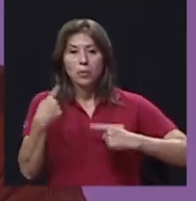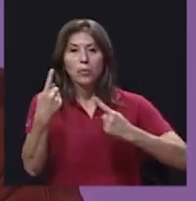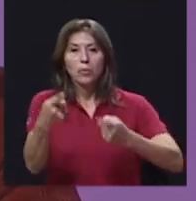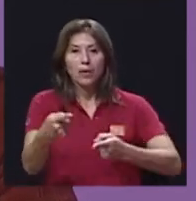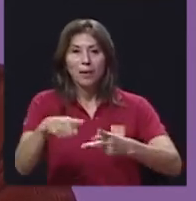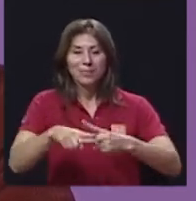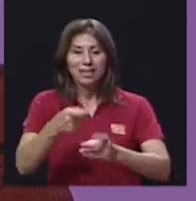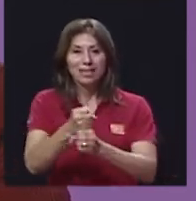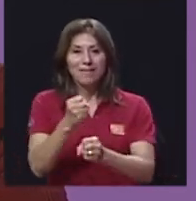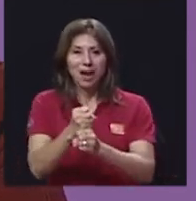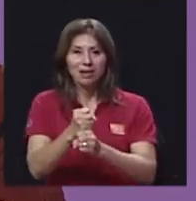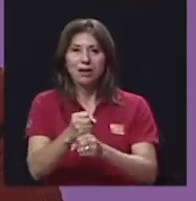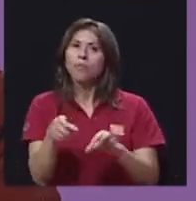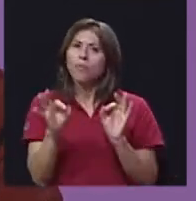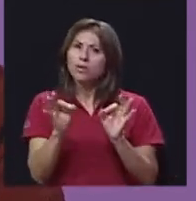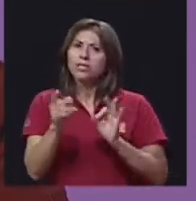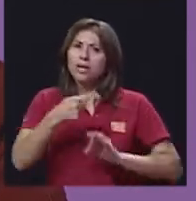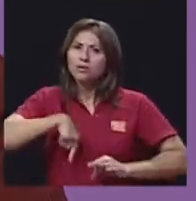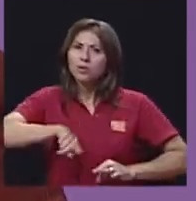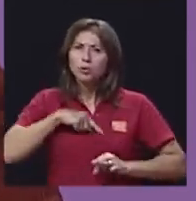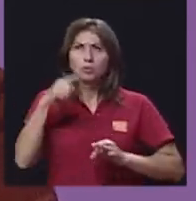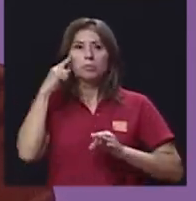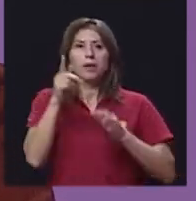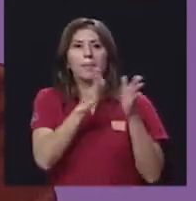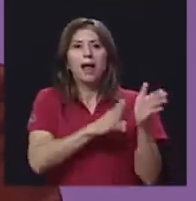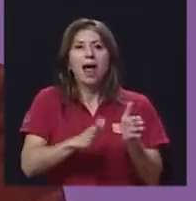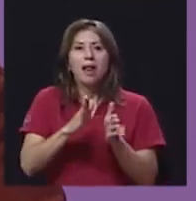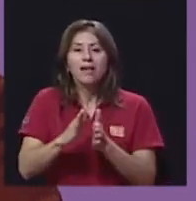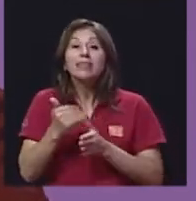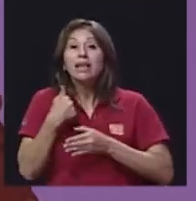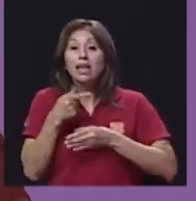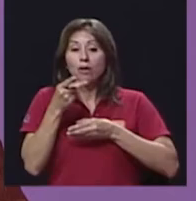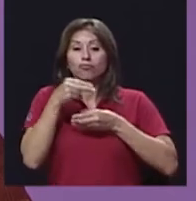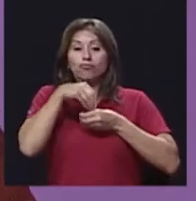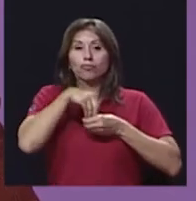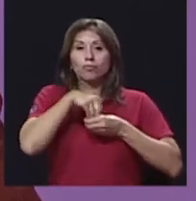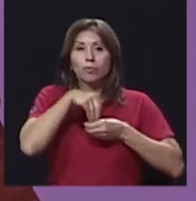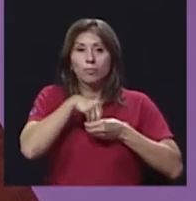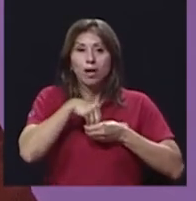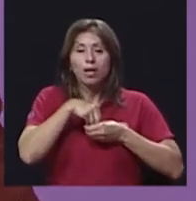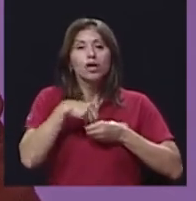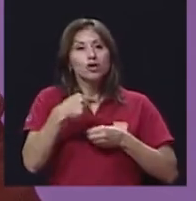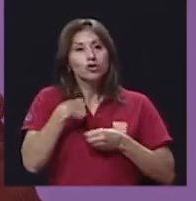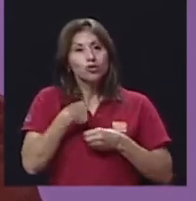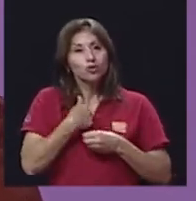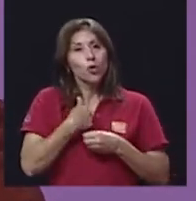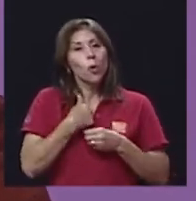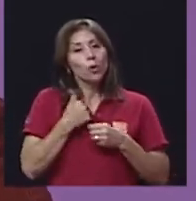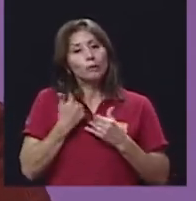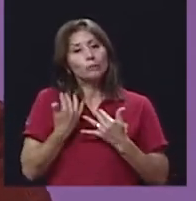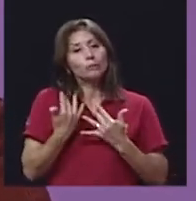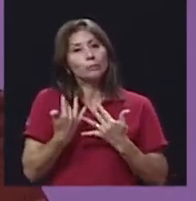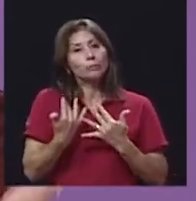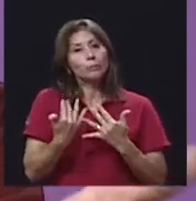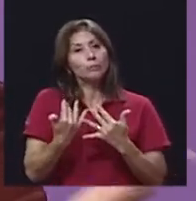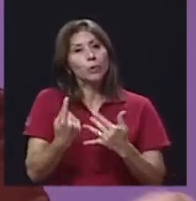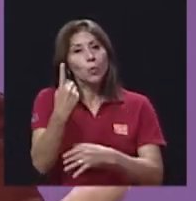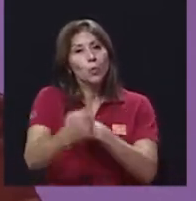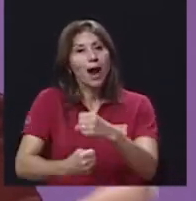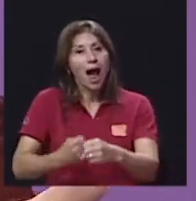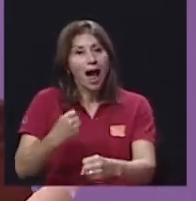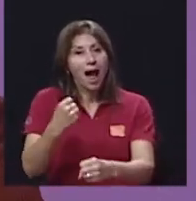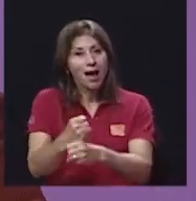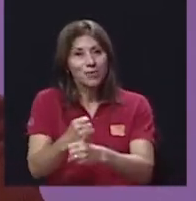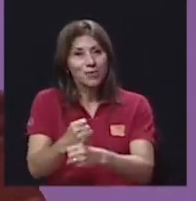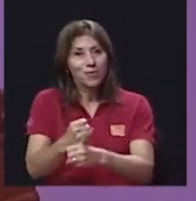un embarazo super planificado y todo entonces teníamos un ahorro y yo me autofinancie medio tiempo más de licencia durante un año digamos en